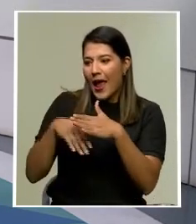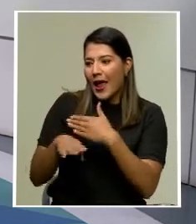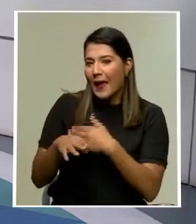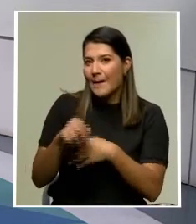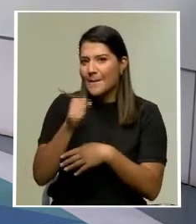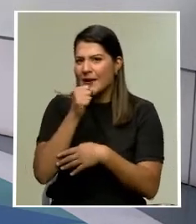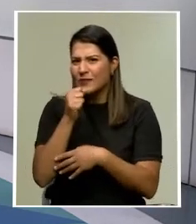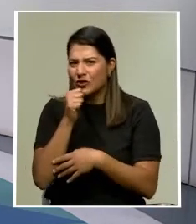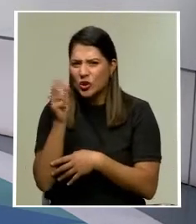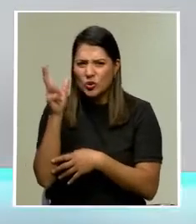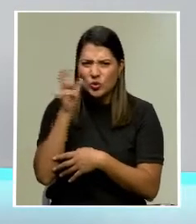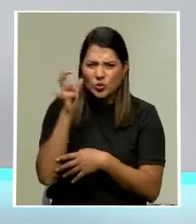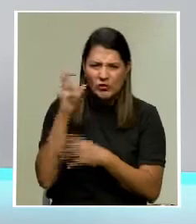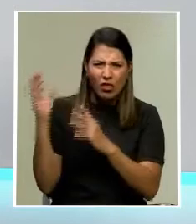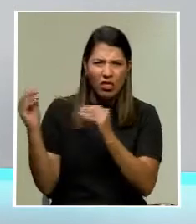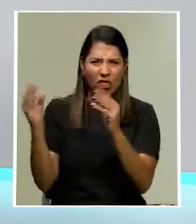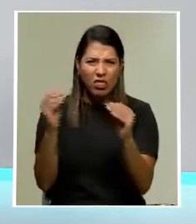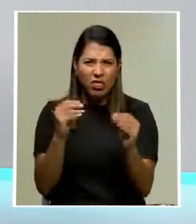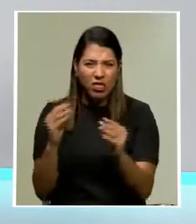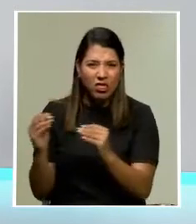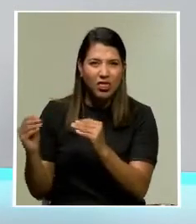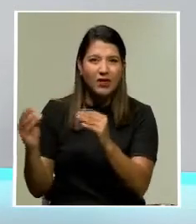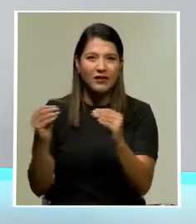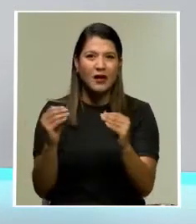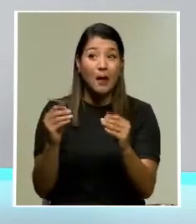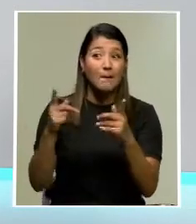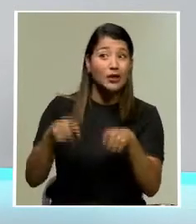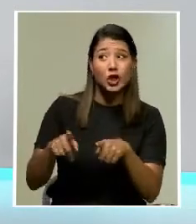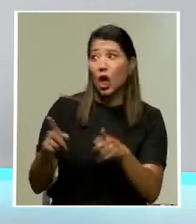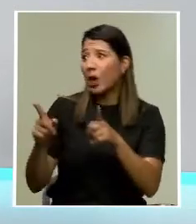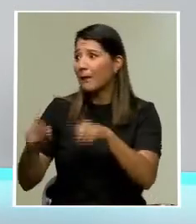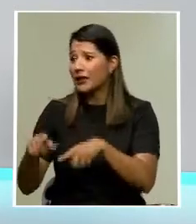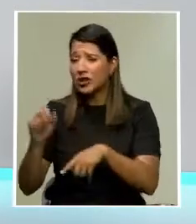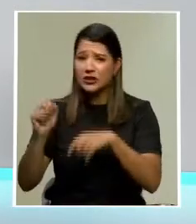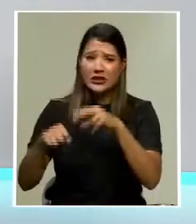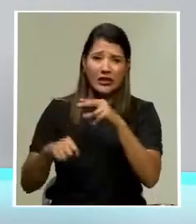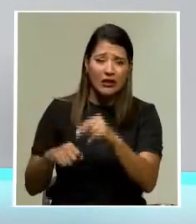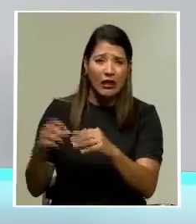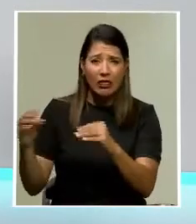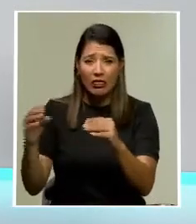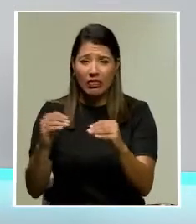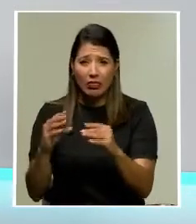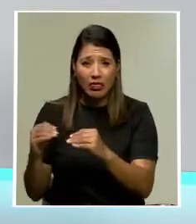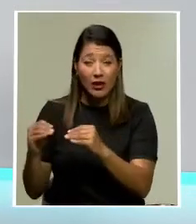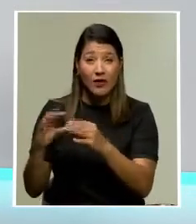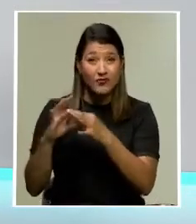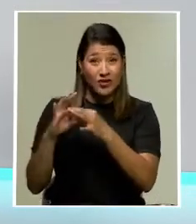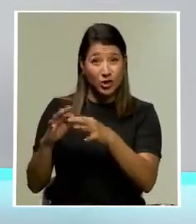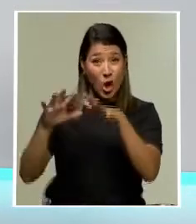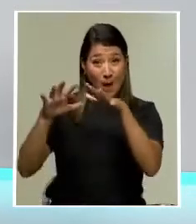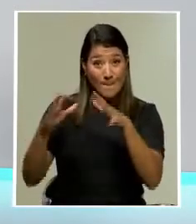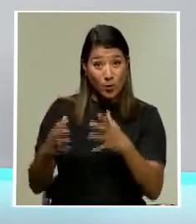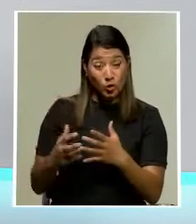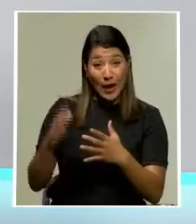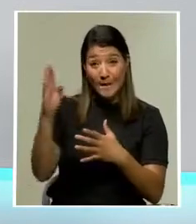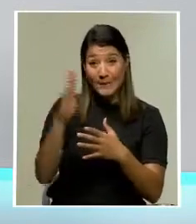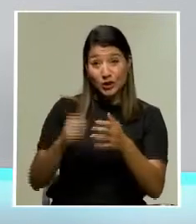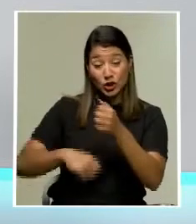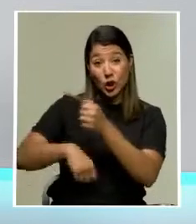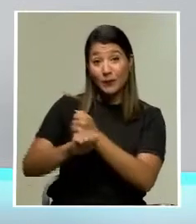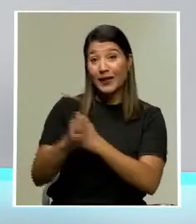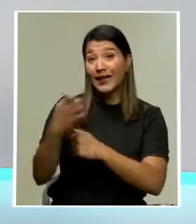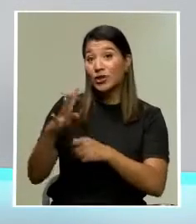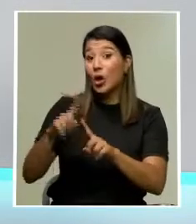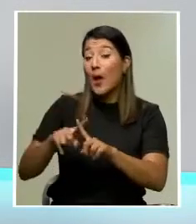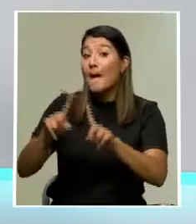que vienen y van chismes sobre cosas que pasaron o no en este Mundial de Brasil 2014, pero para la afición en general